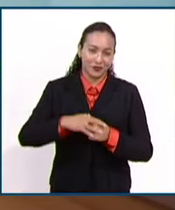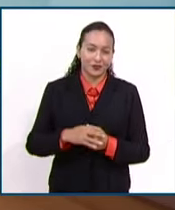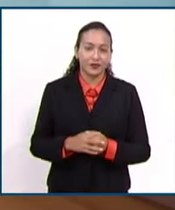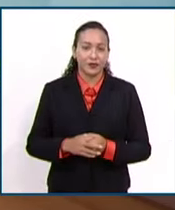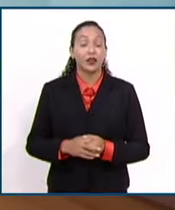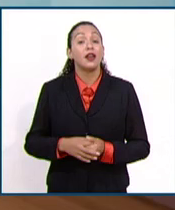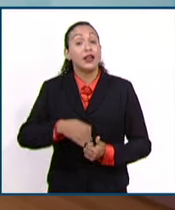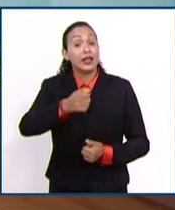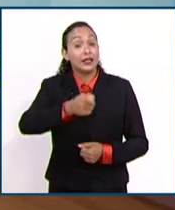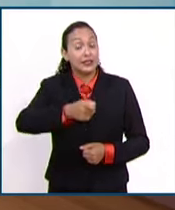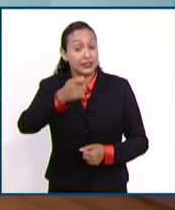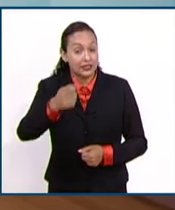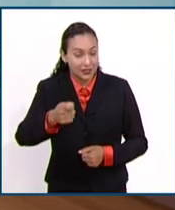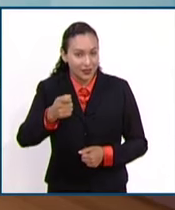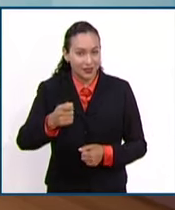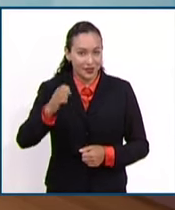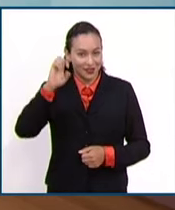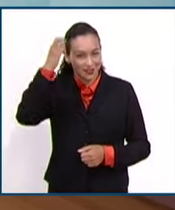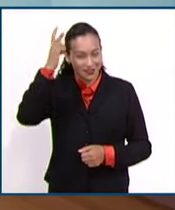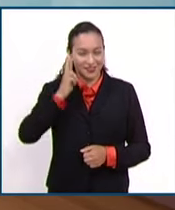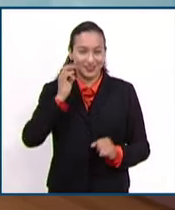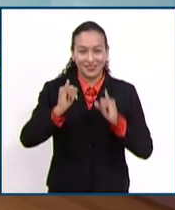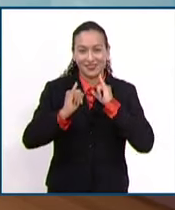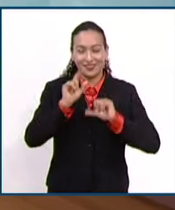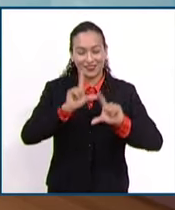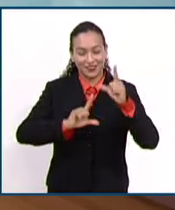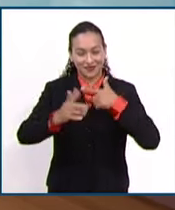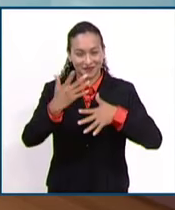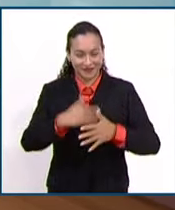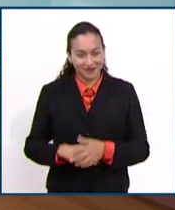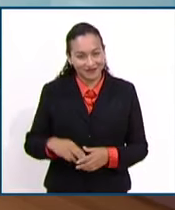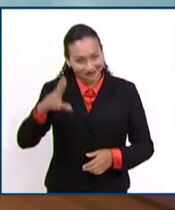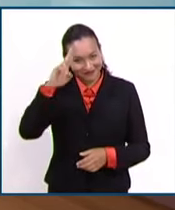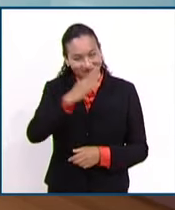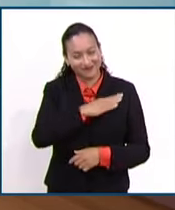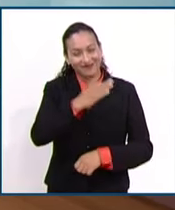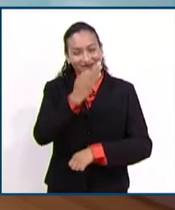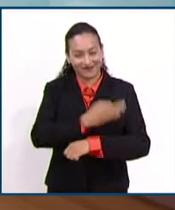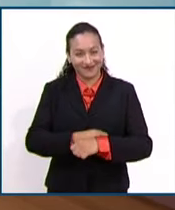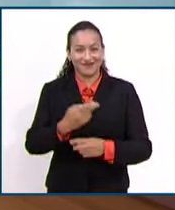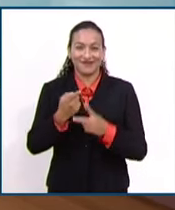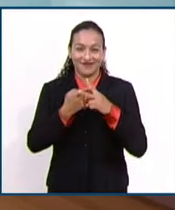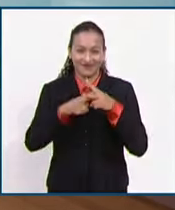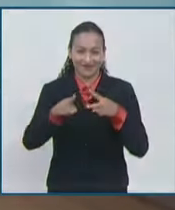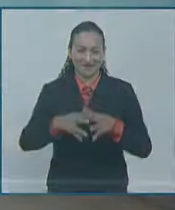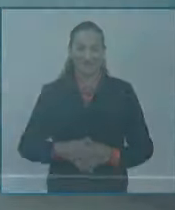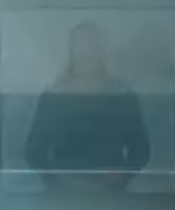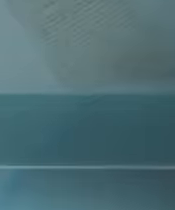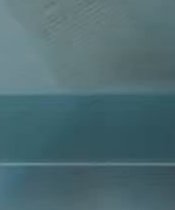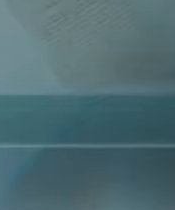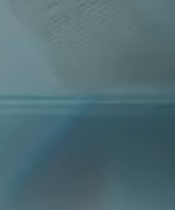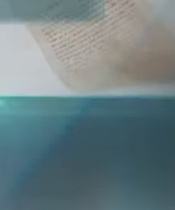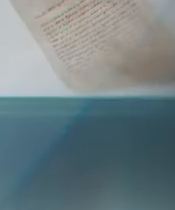compañera Eusiris Rostro, quien nos acompaña en la interpretación en lengua de señas mexicana. Comenzamos.